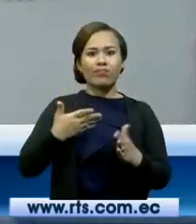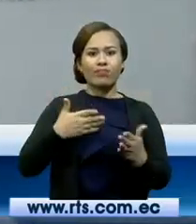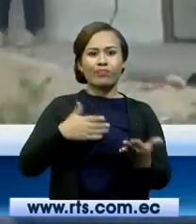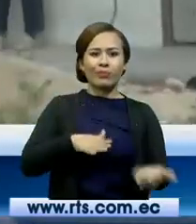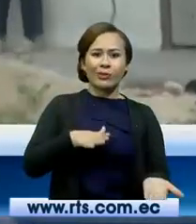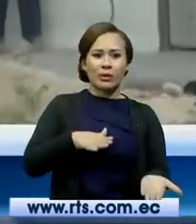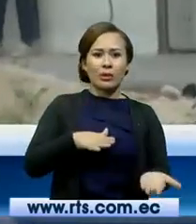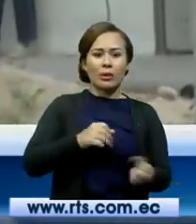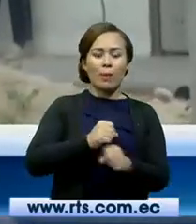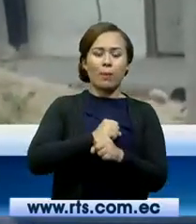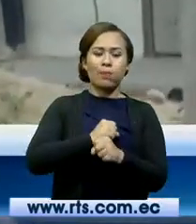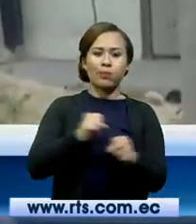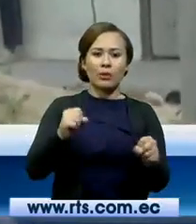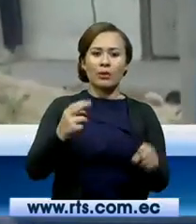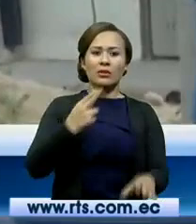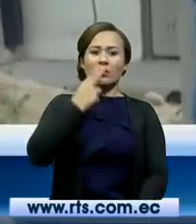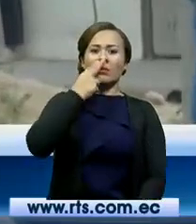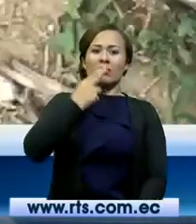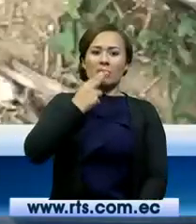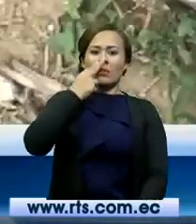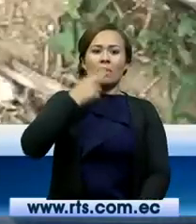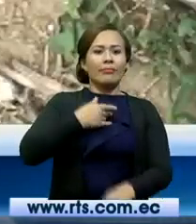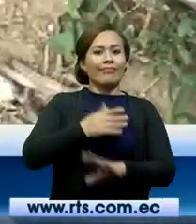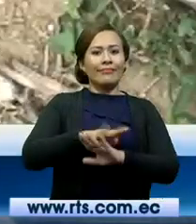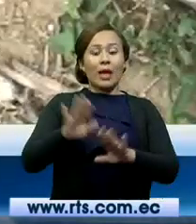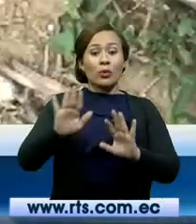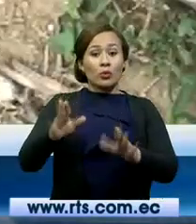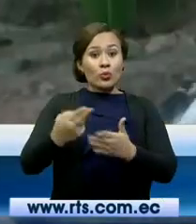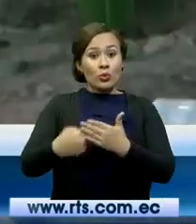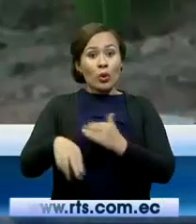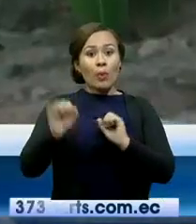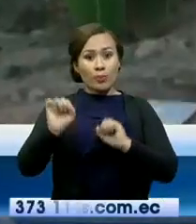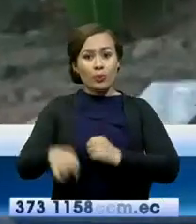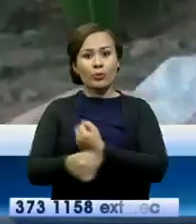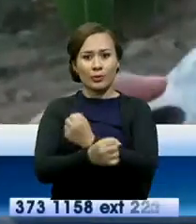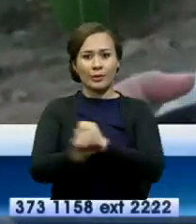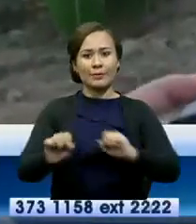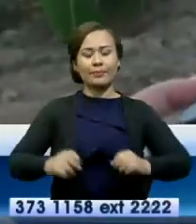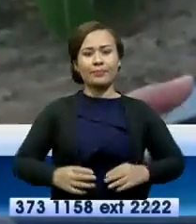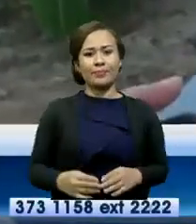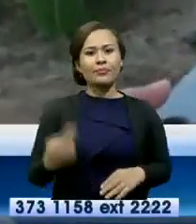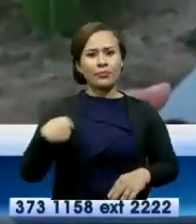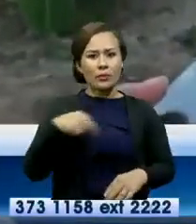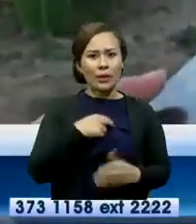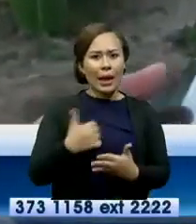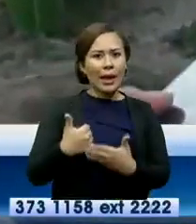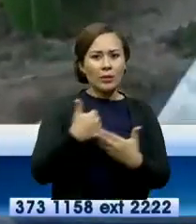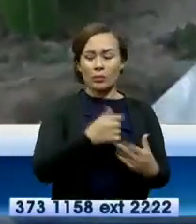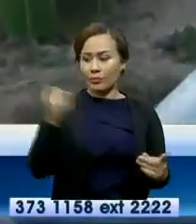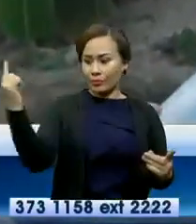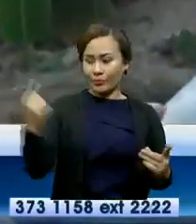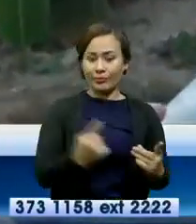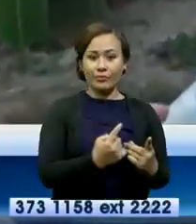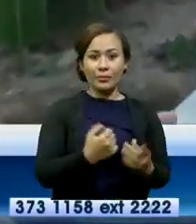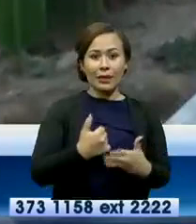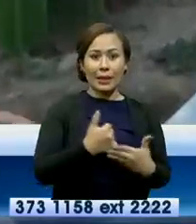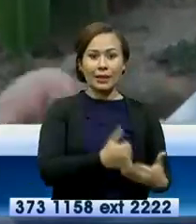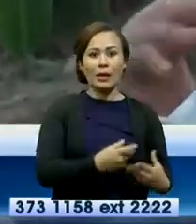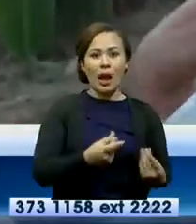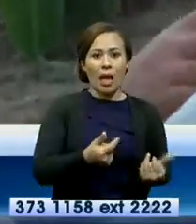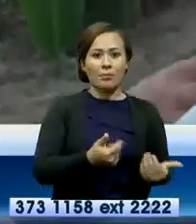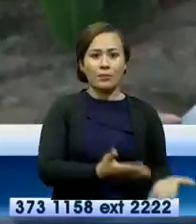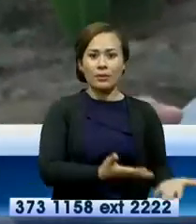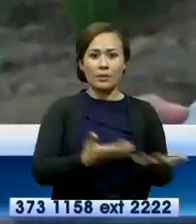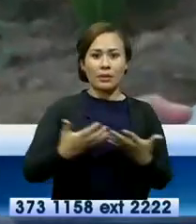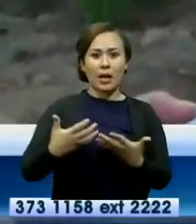gaby que en un último esfuerzo pudo rescatar a su pequeño si intentamos ayudarle bajo un vecino pero al instante lo